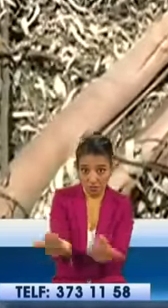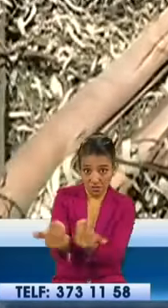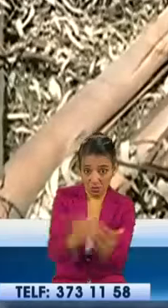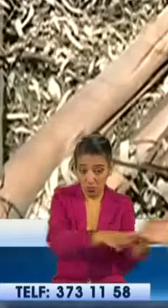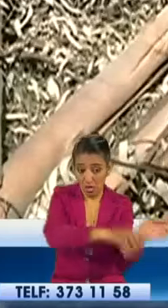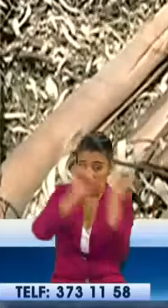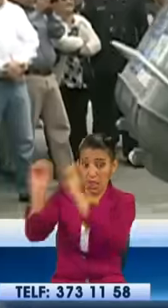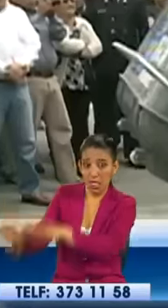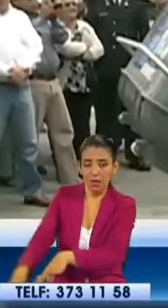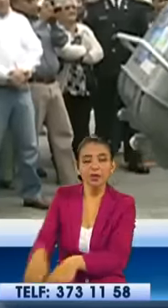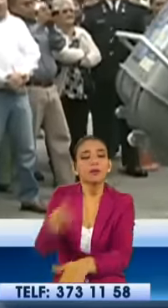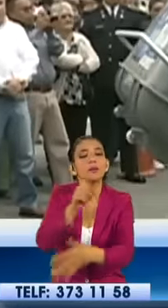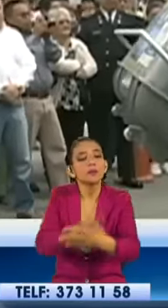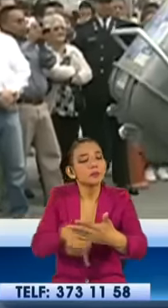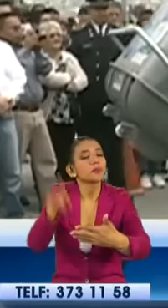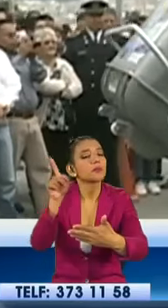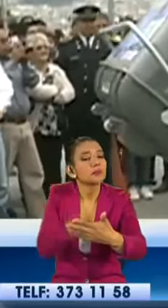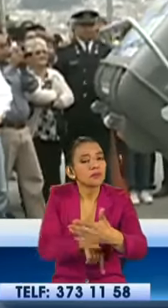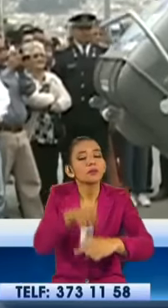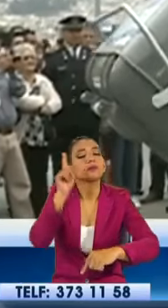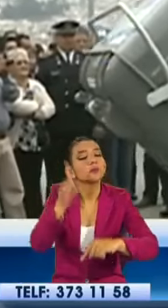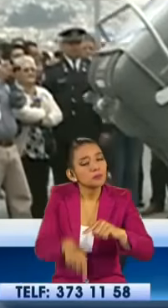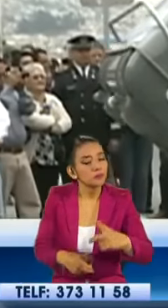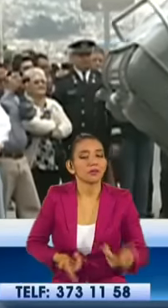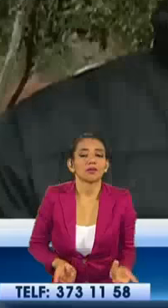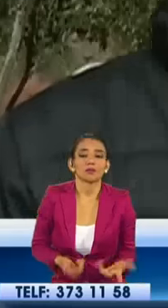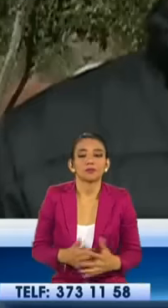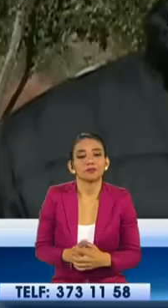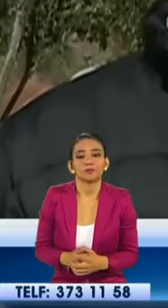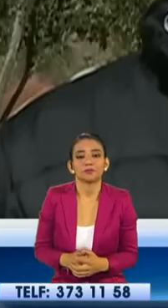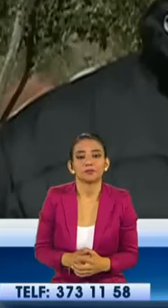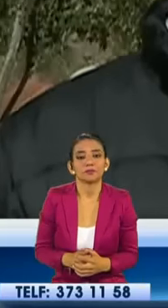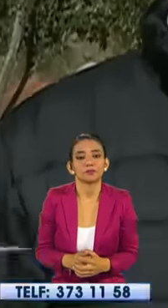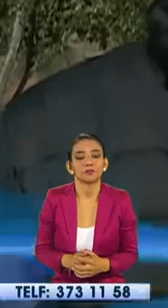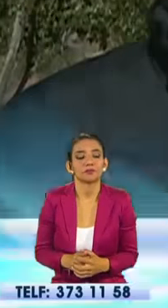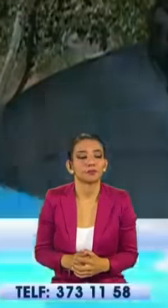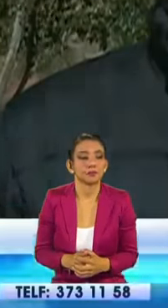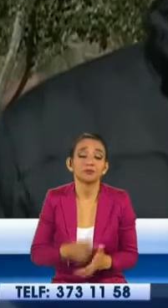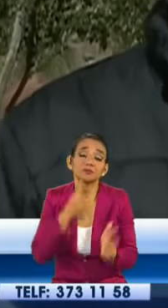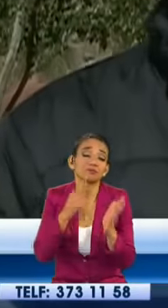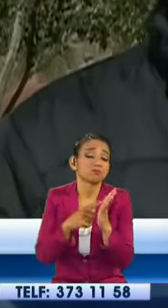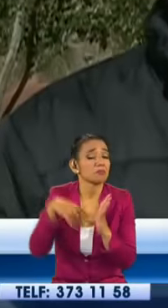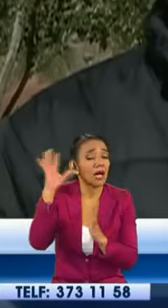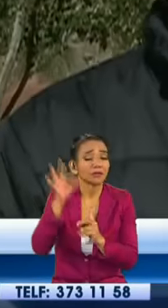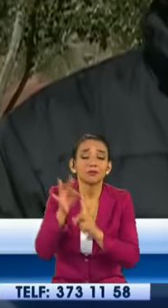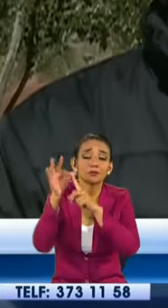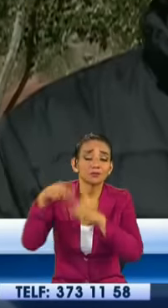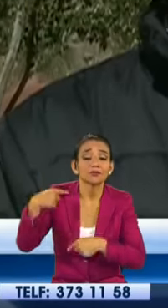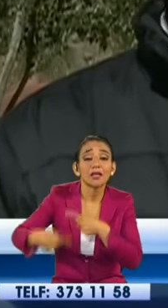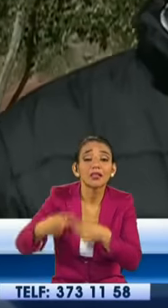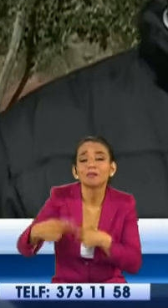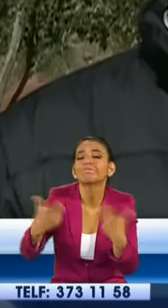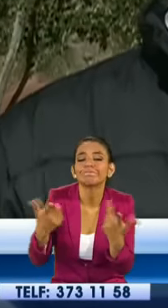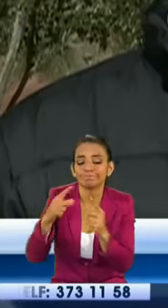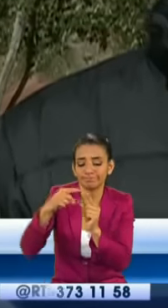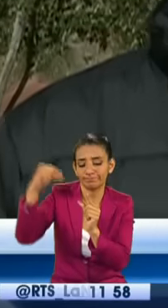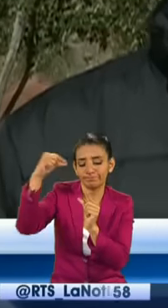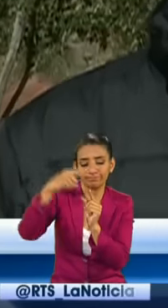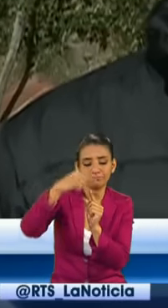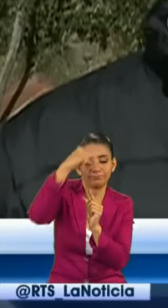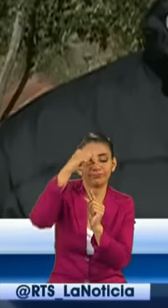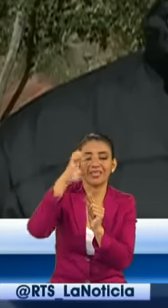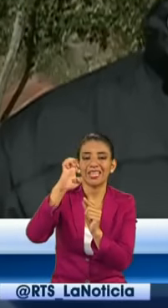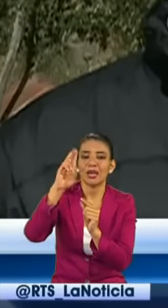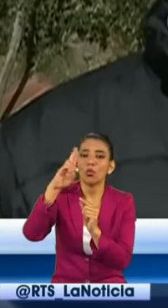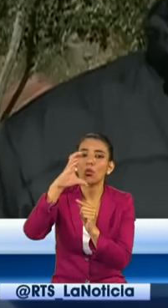pueden ser depositados en estos contenedores. Principalmente utilizamos eucalipto aquí tradicionalmente. Eso, esas ramas,